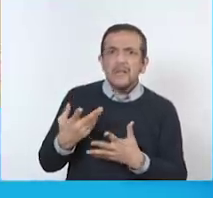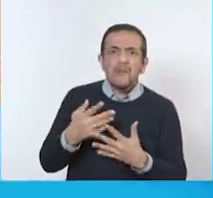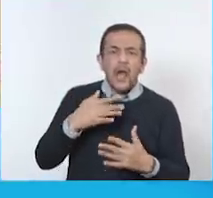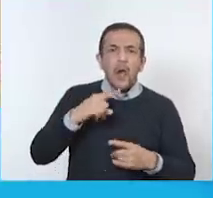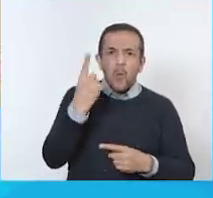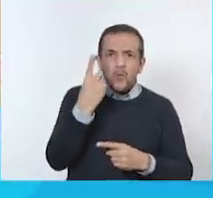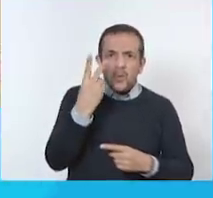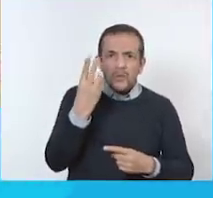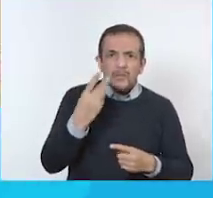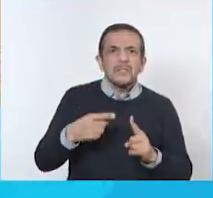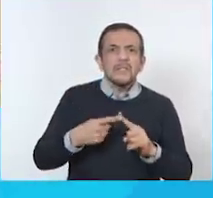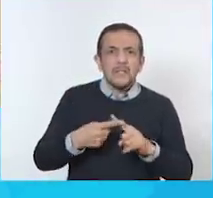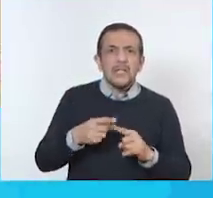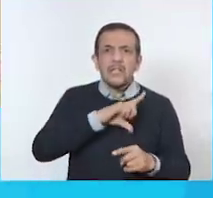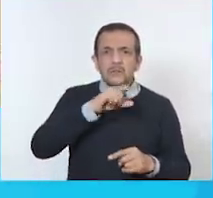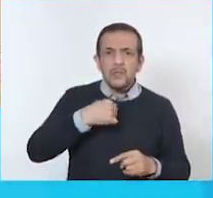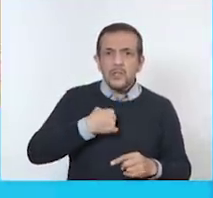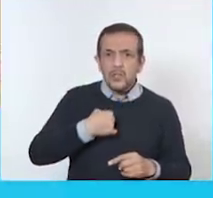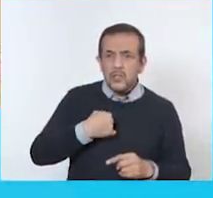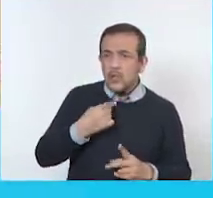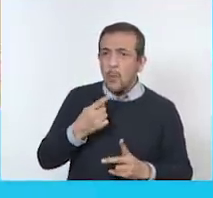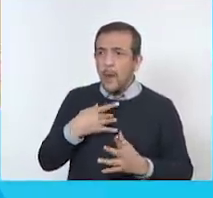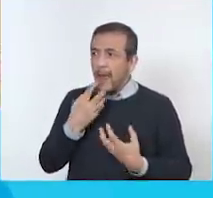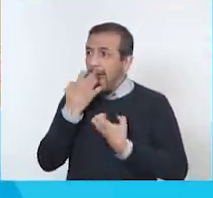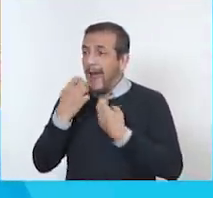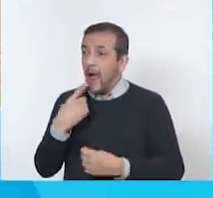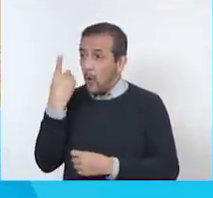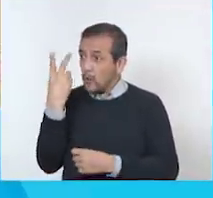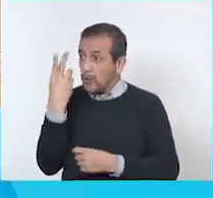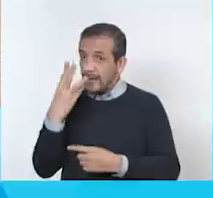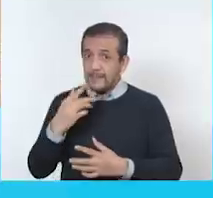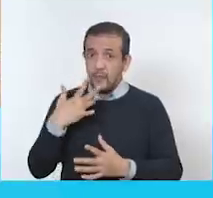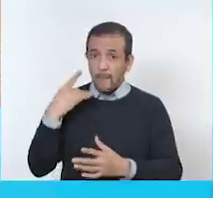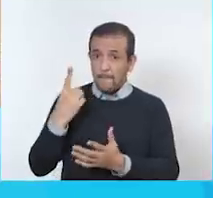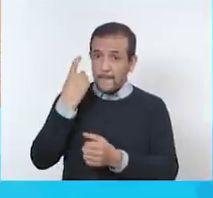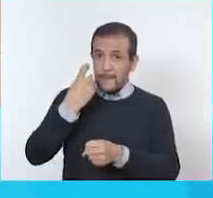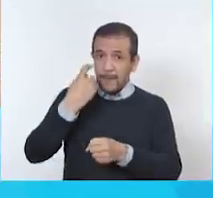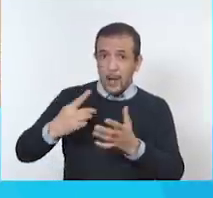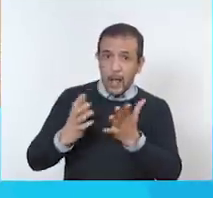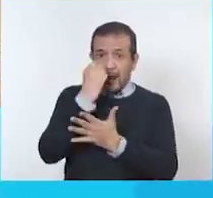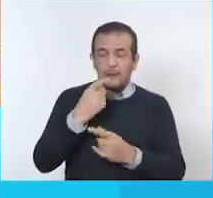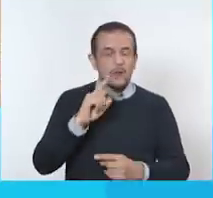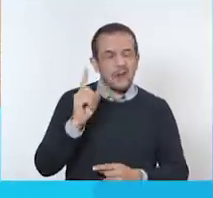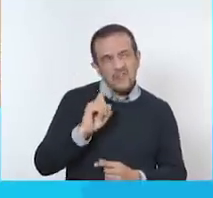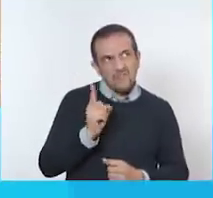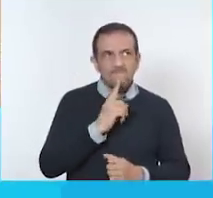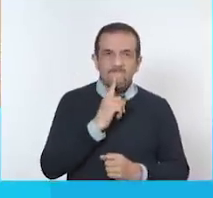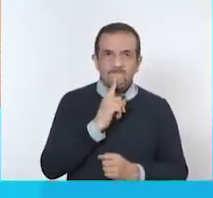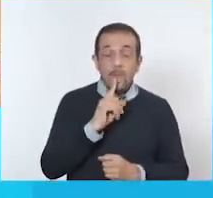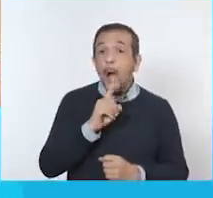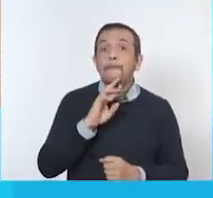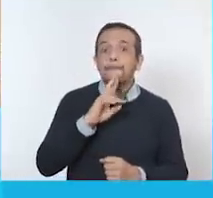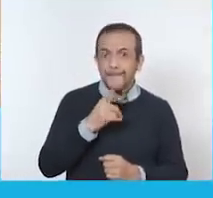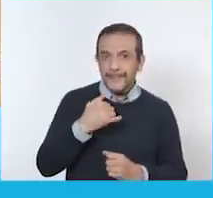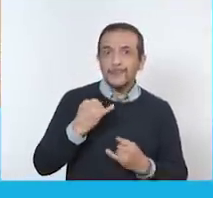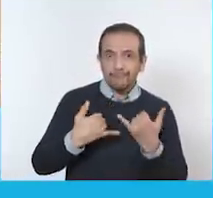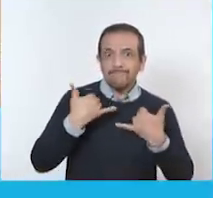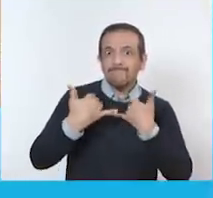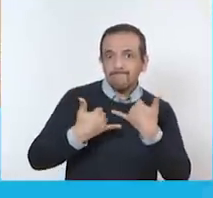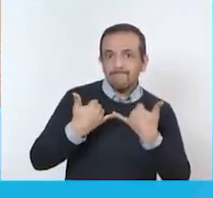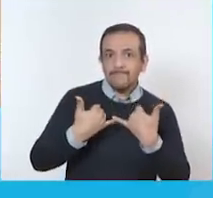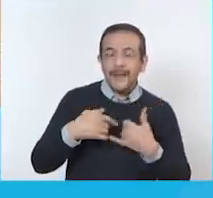va a contar? Y luego, ¿a quién le voy a decir 1, 2, 3 por mí? Y... ¡ay! No. Mejor voy a jugar